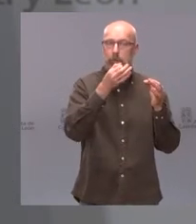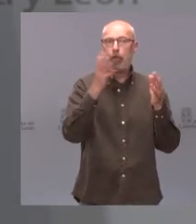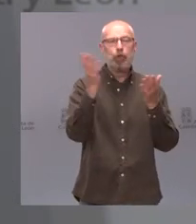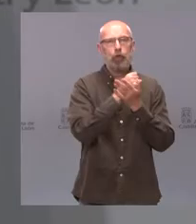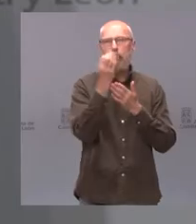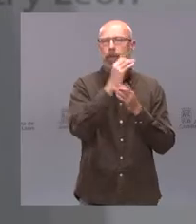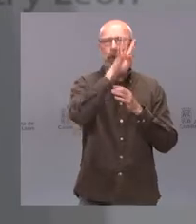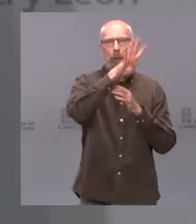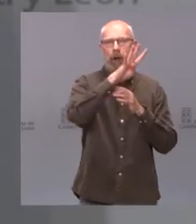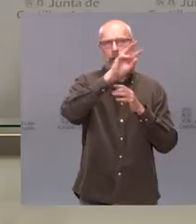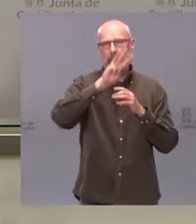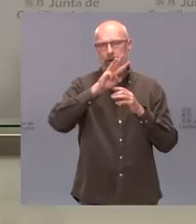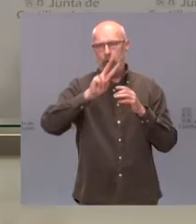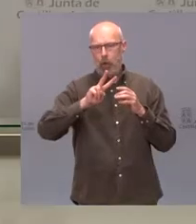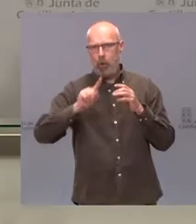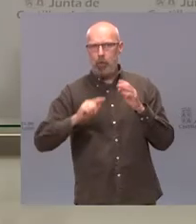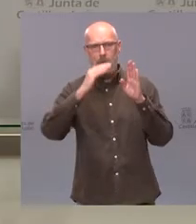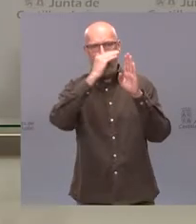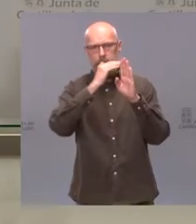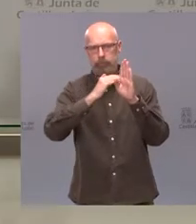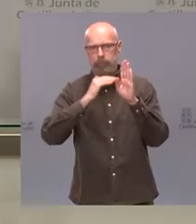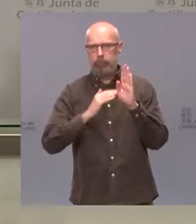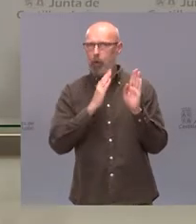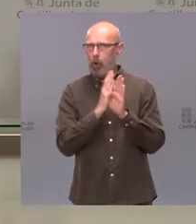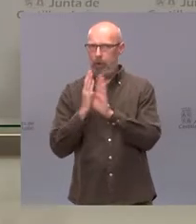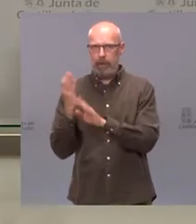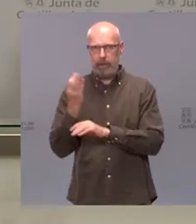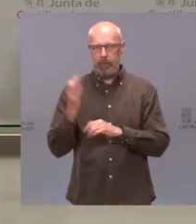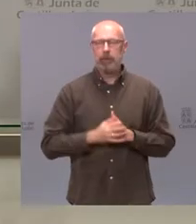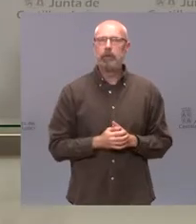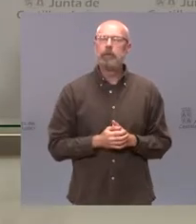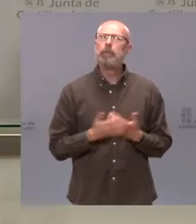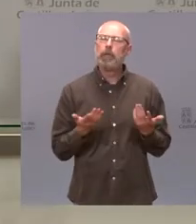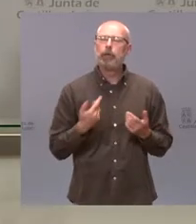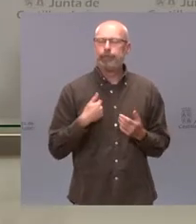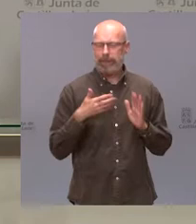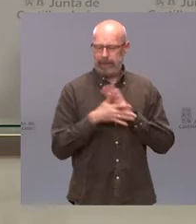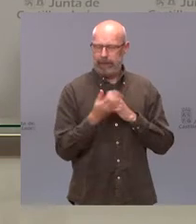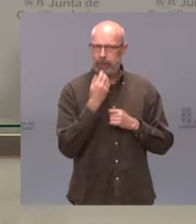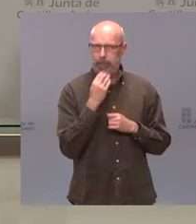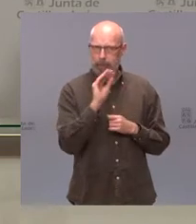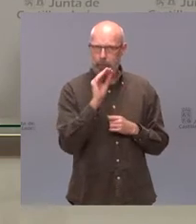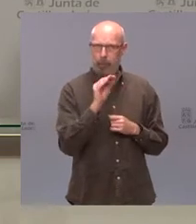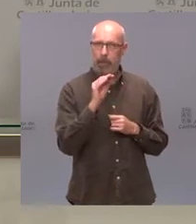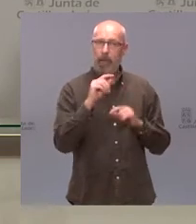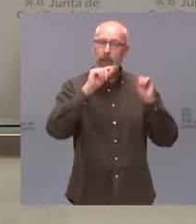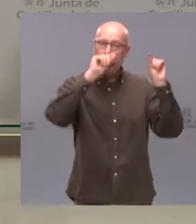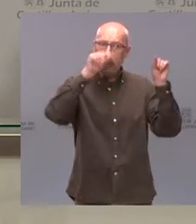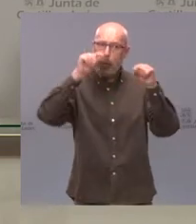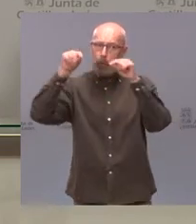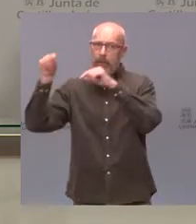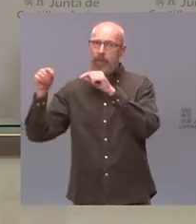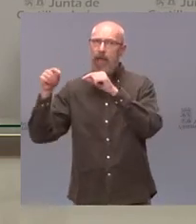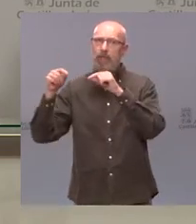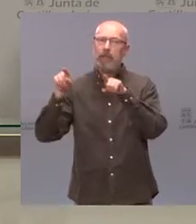1. Me refería a que algunas de las provincias no tienen el mismo grado de ocupación de UCI que